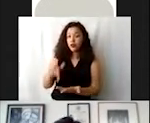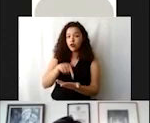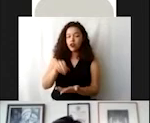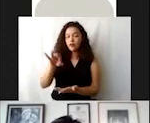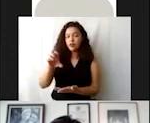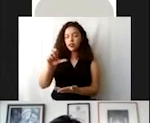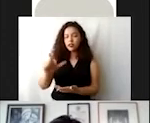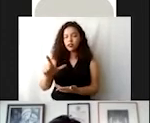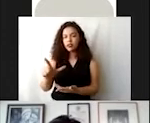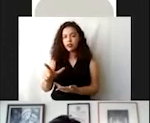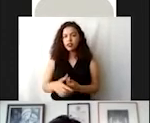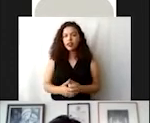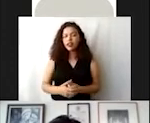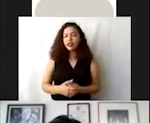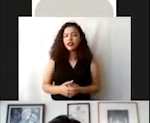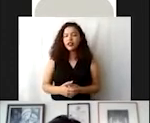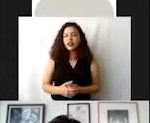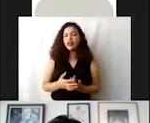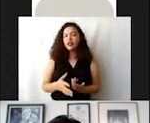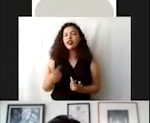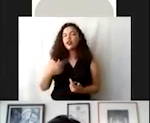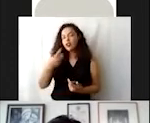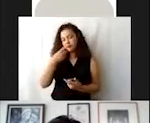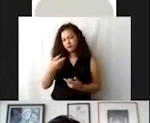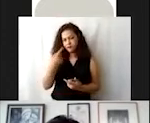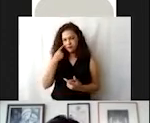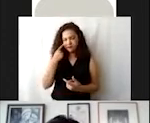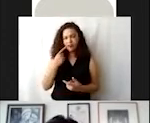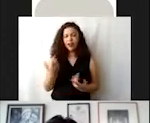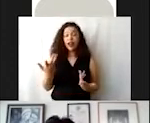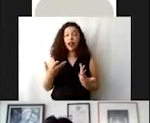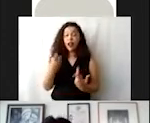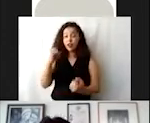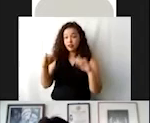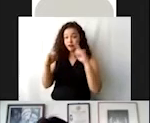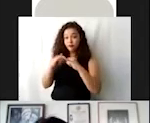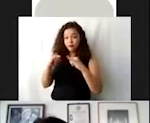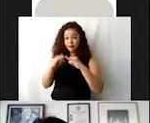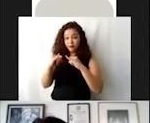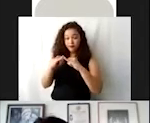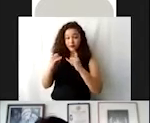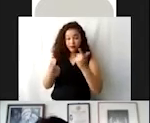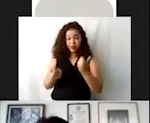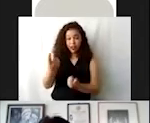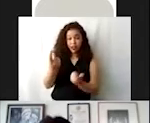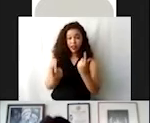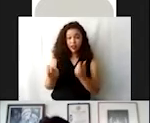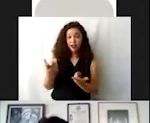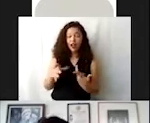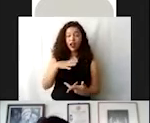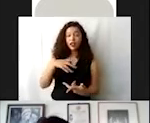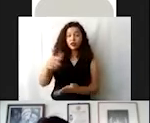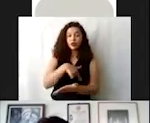veces, generalmente les comento lo siguiente, porque muchas instituciones, pues tienen su domicilio